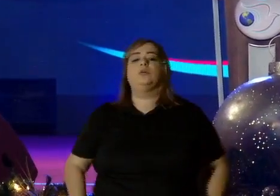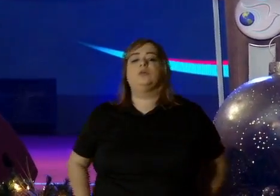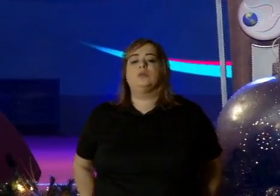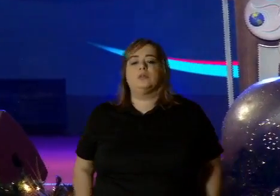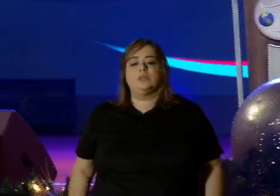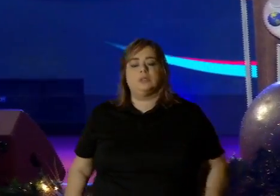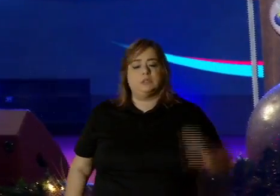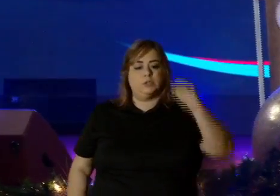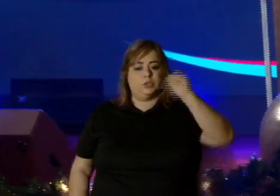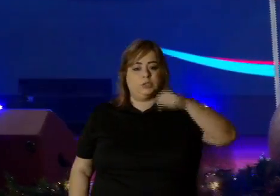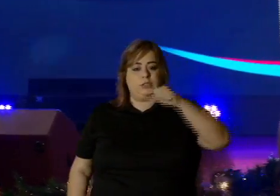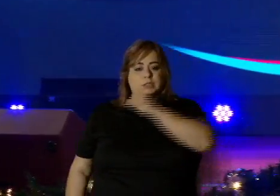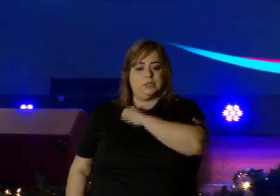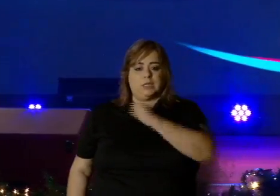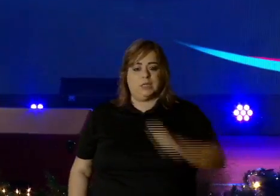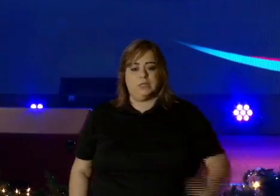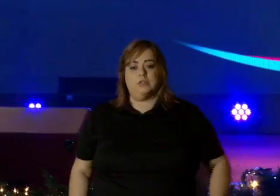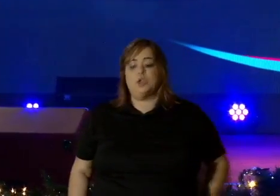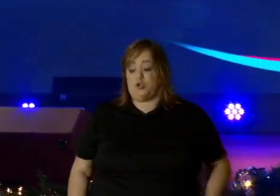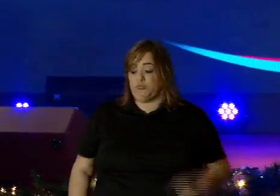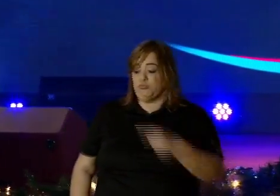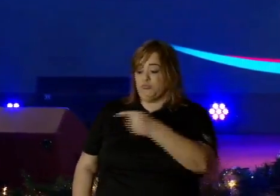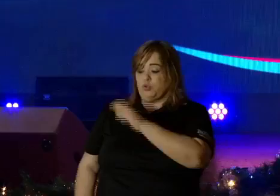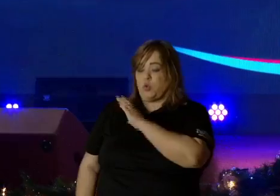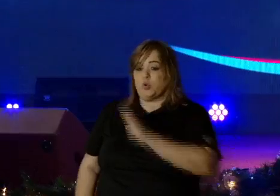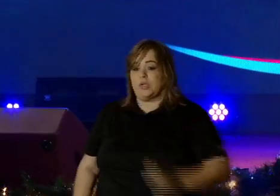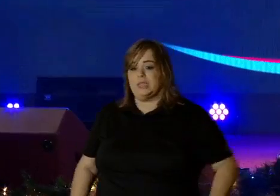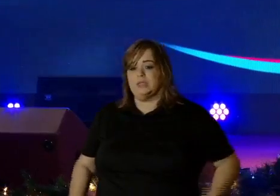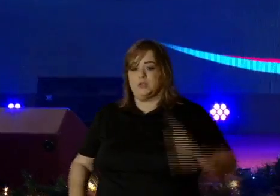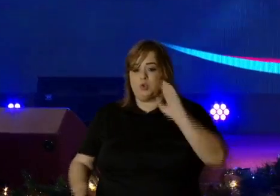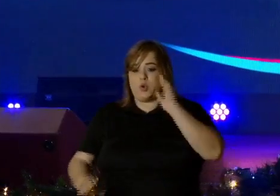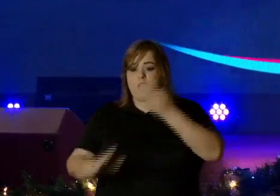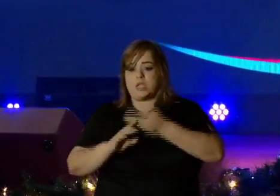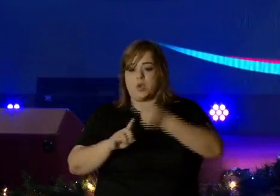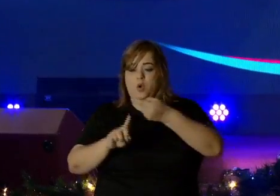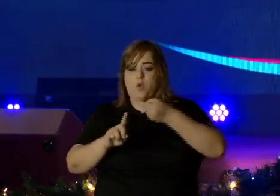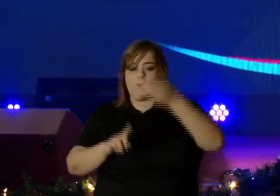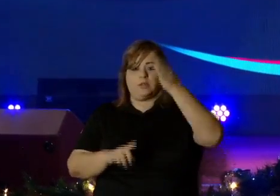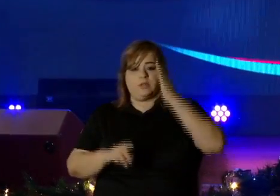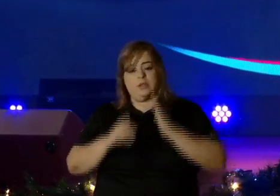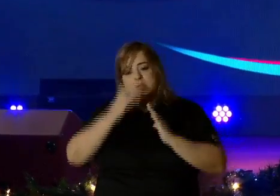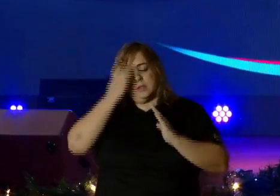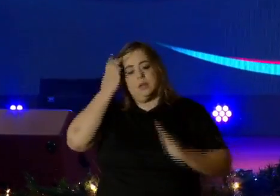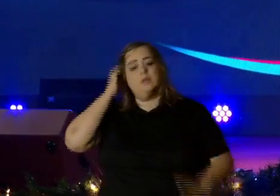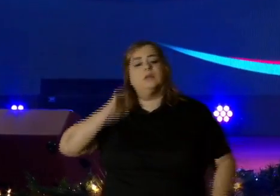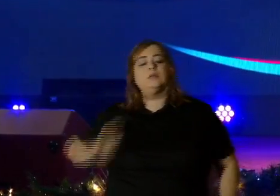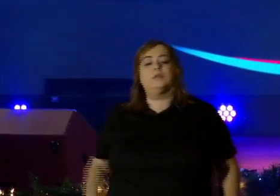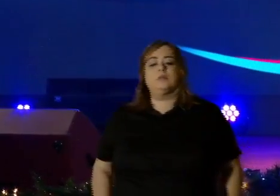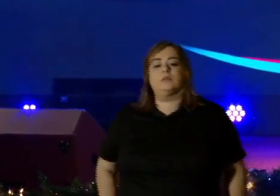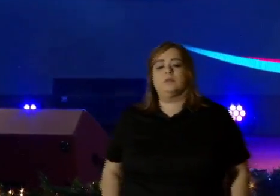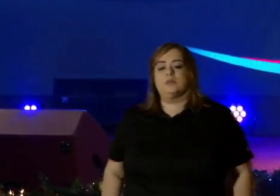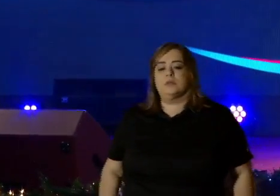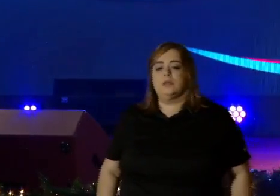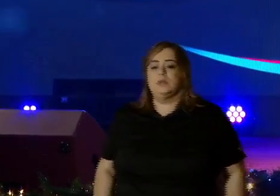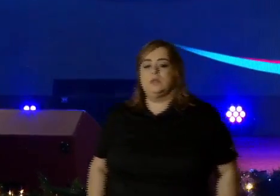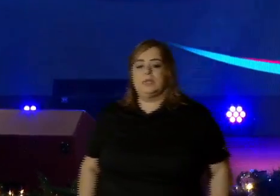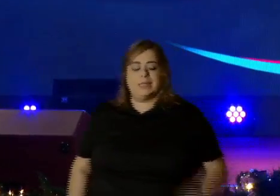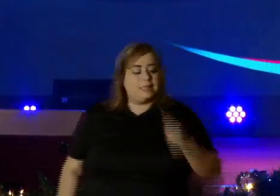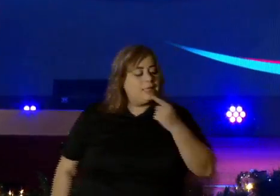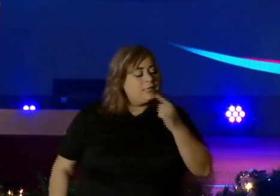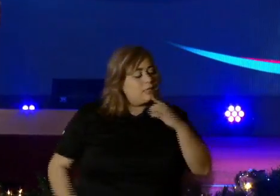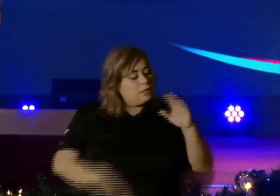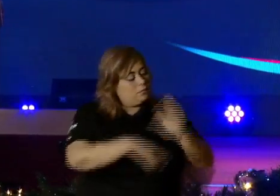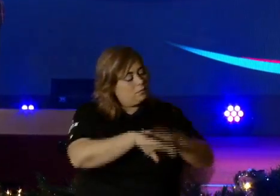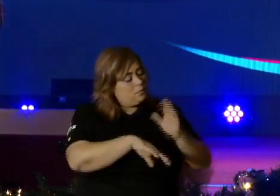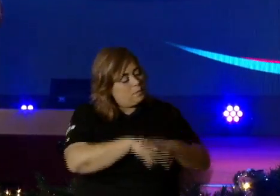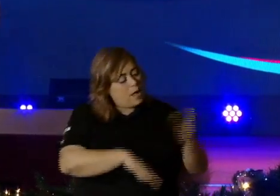sí, Señor, yo he creído que tú eres el Cristo, el Hijo de Dios, que has venido al mundo. Habiendo dicho esto, fue, llamó a María, su hermana.